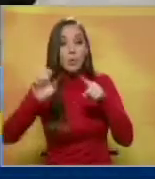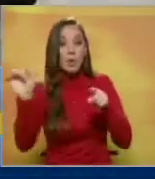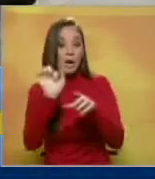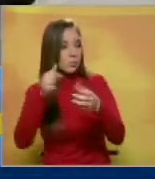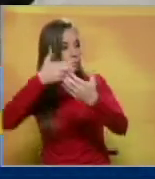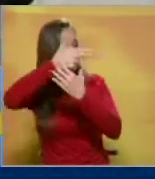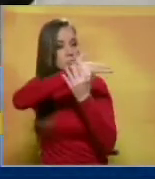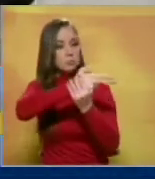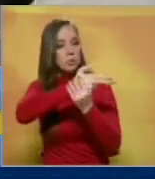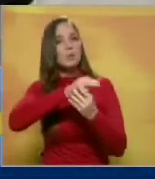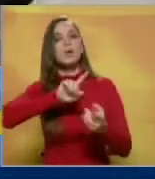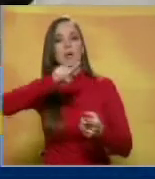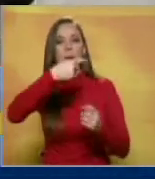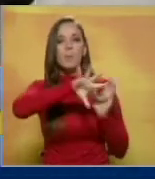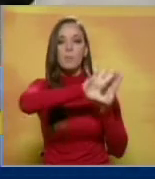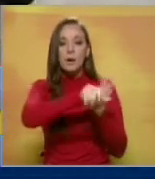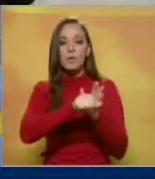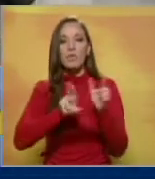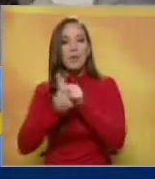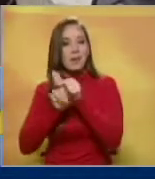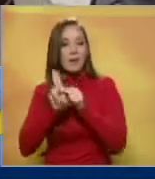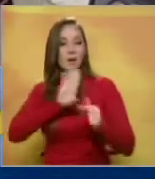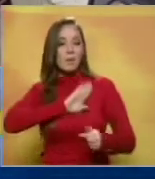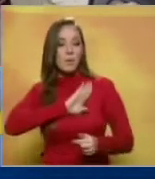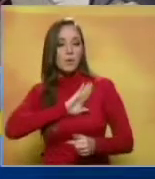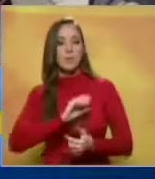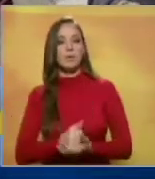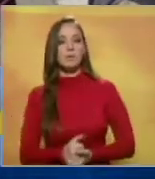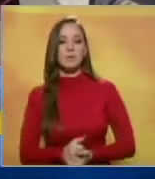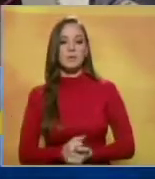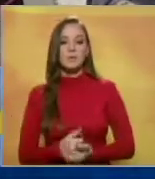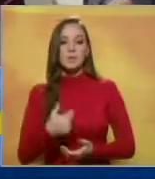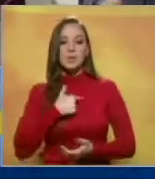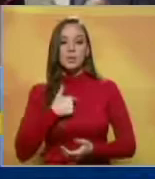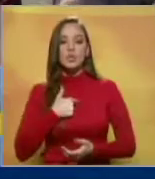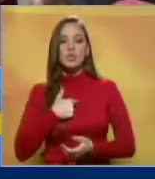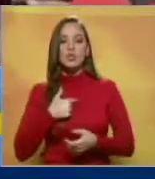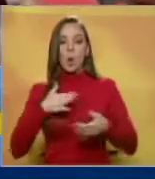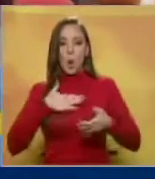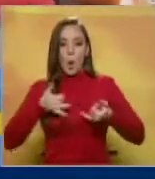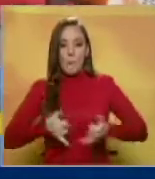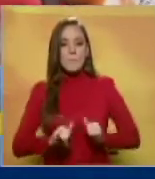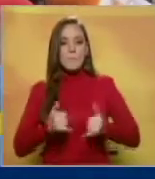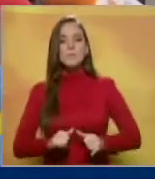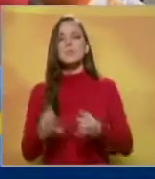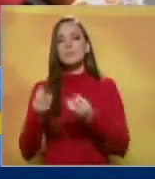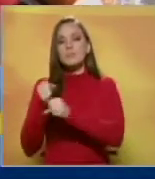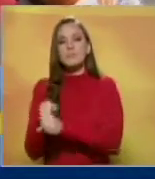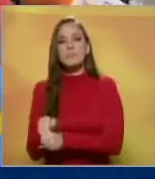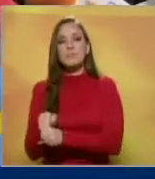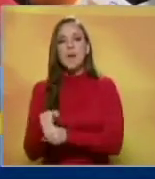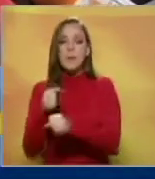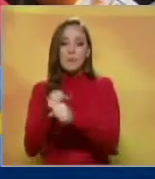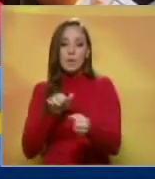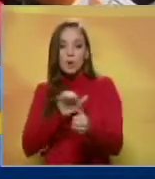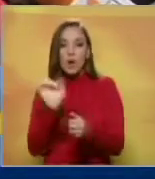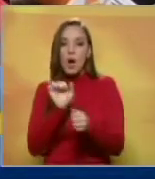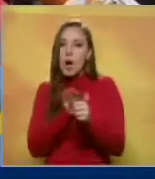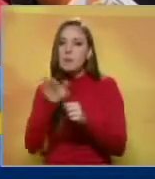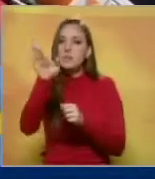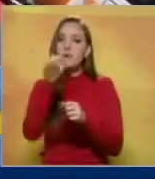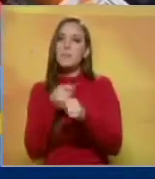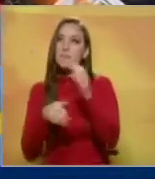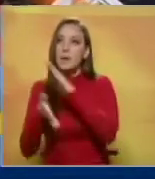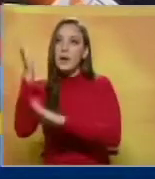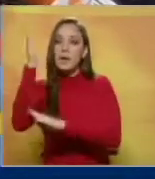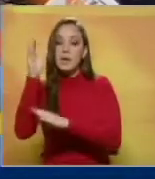para robarle su arma de fuego yo estaba con mis hijos esperando el jeep pero soy para mi casa y me llaman y me dicen que